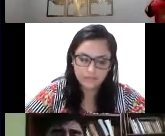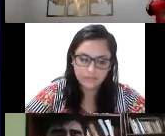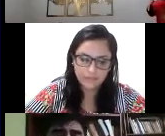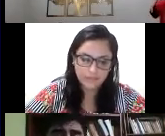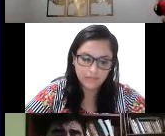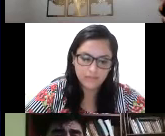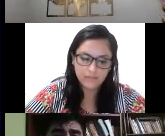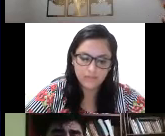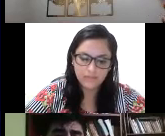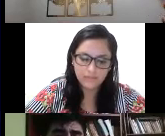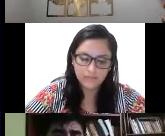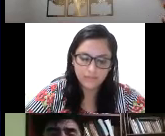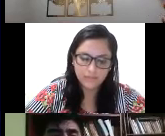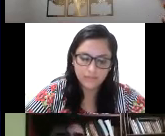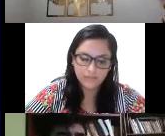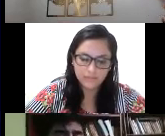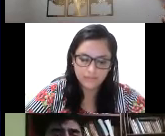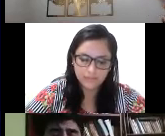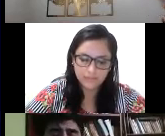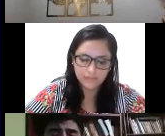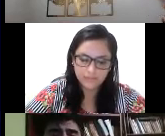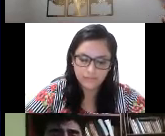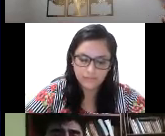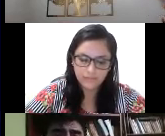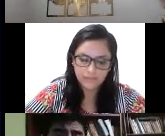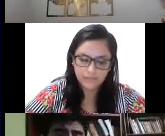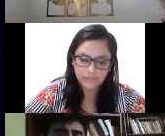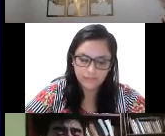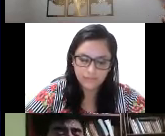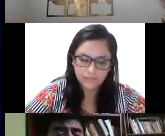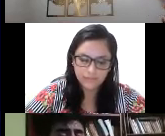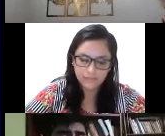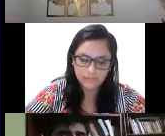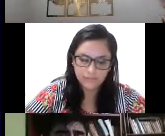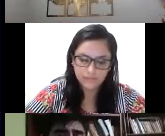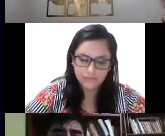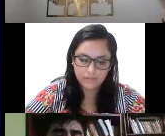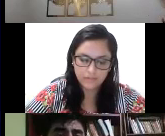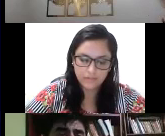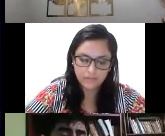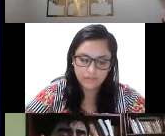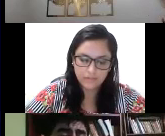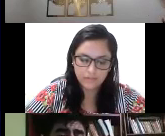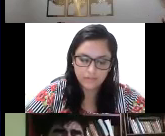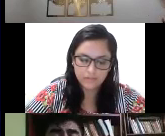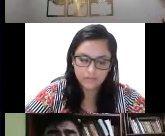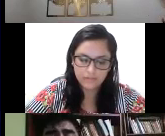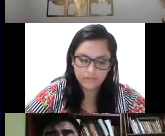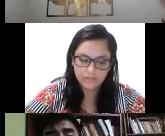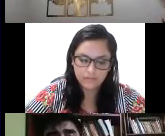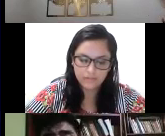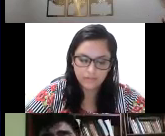Emocionales, aspectos médicos, aspectos poblacionales, ¿no? ¿Por qué? Porque en